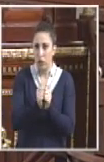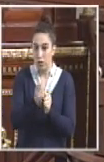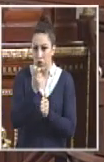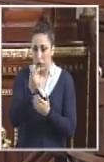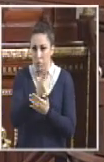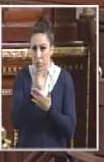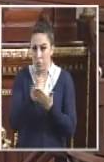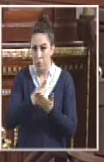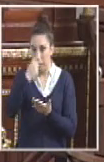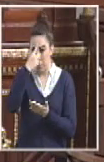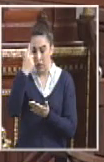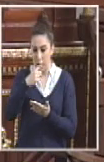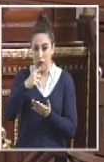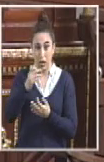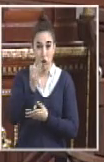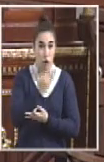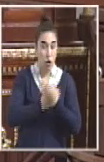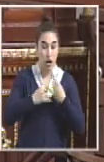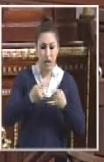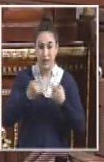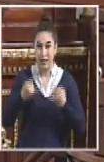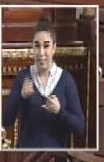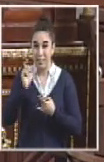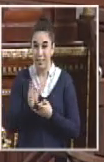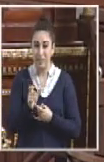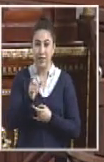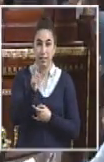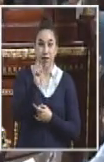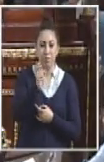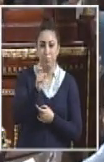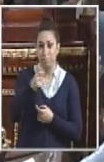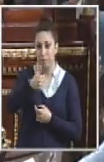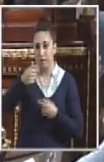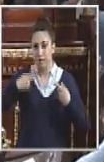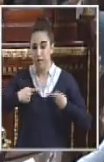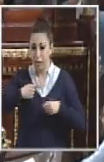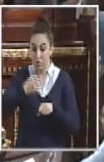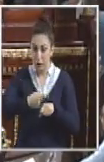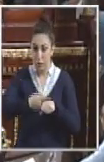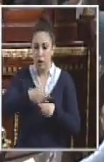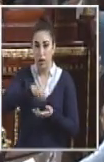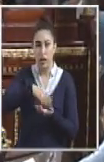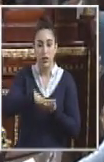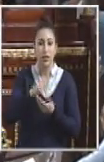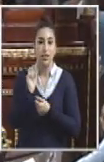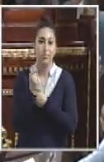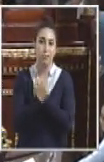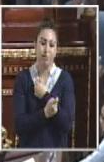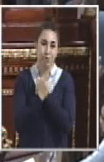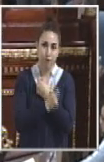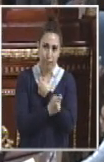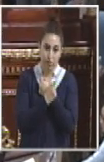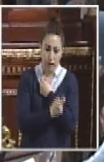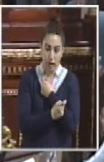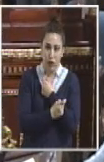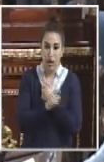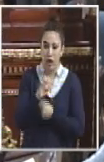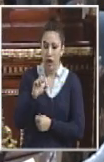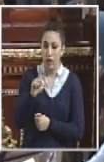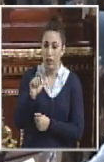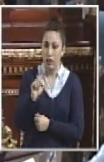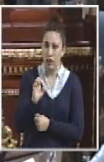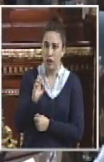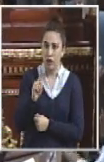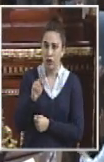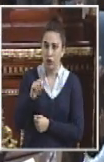con el asunto de la digitalización de los expedientes clínicos, es decir, electrónicos. Estamos en un proceso todavía que no se